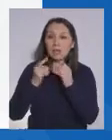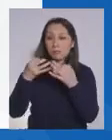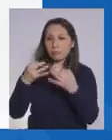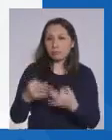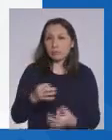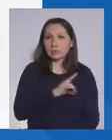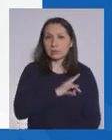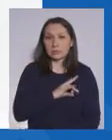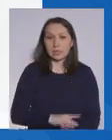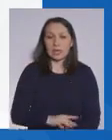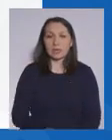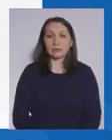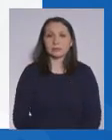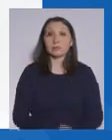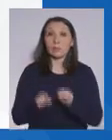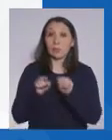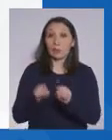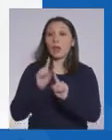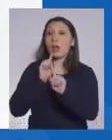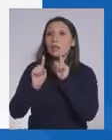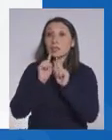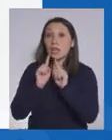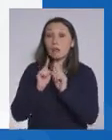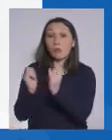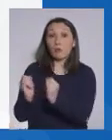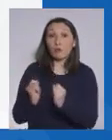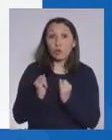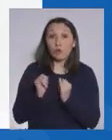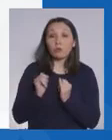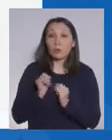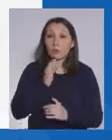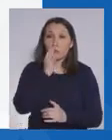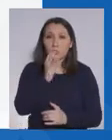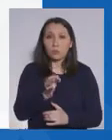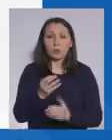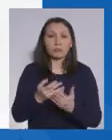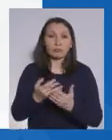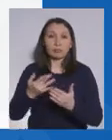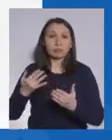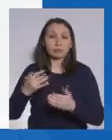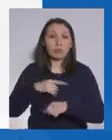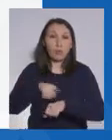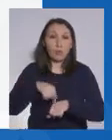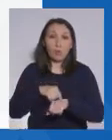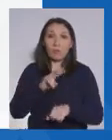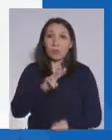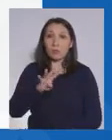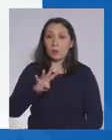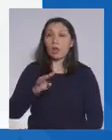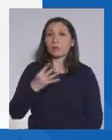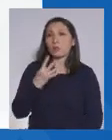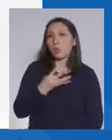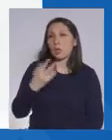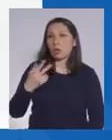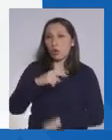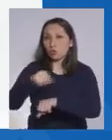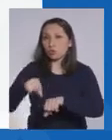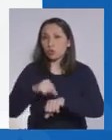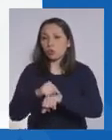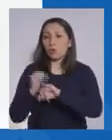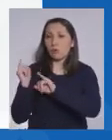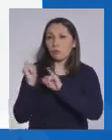nuestro país de estos exámenes que se están informando como lo hemos dicho en las últimas horas las últimas 24 48 horas